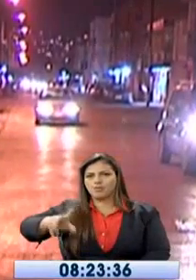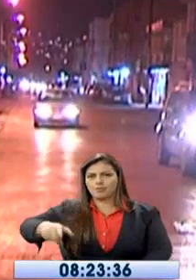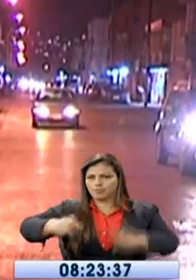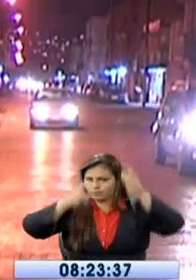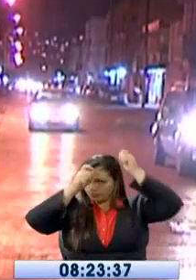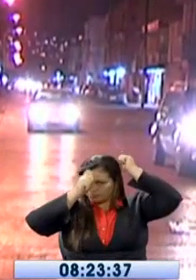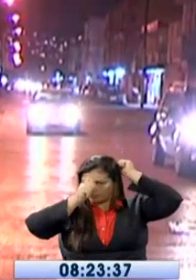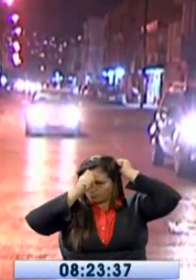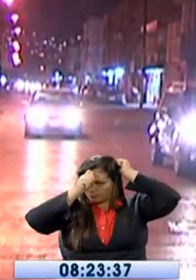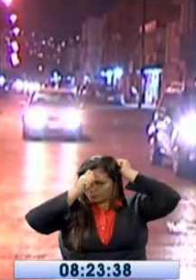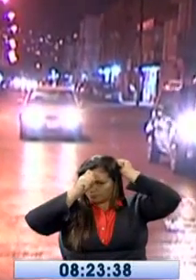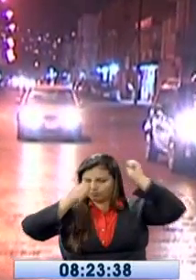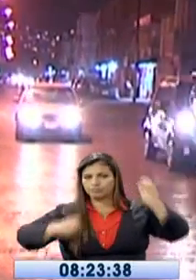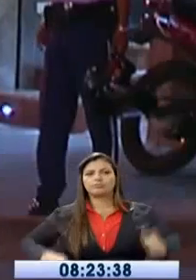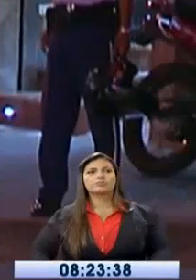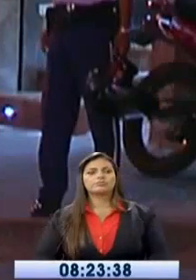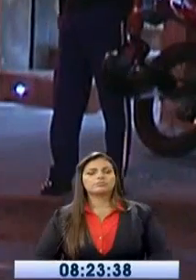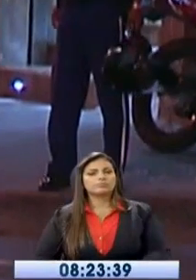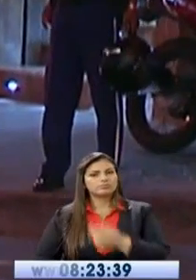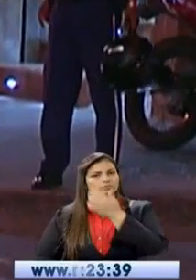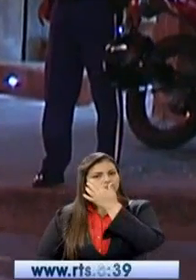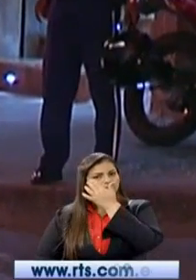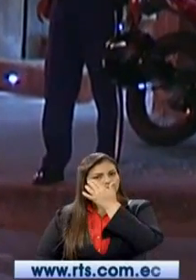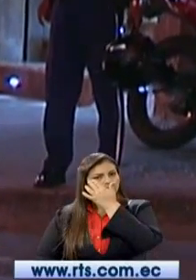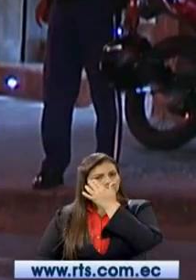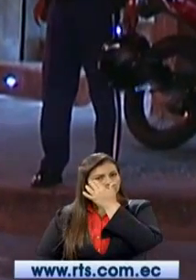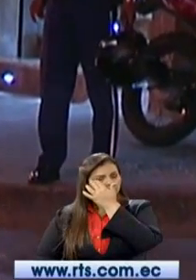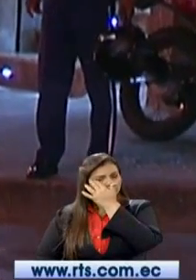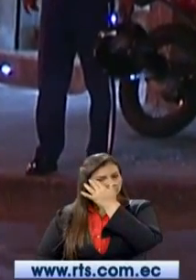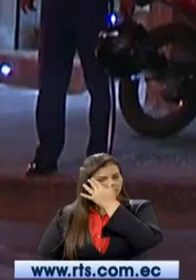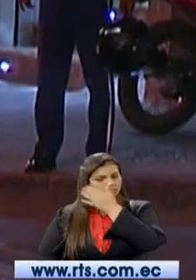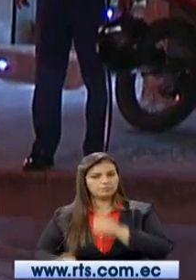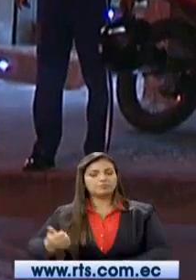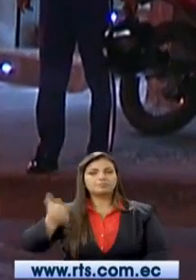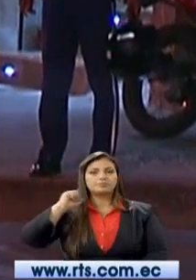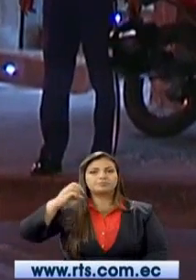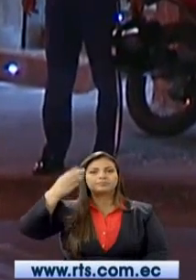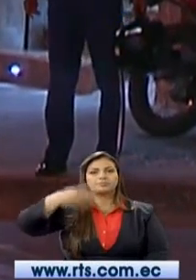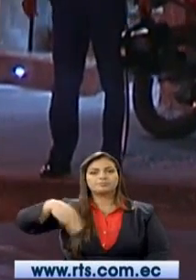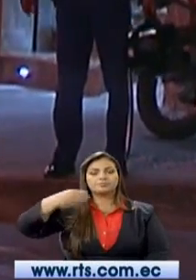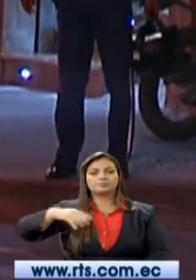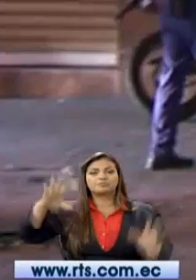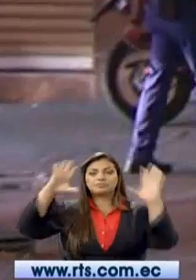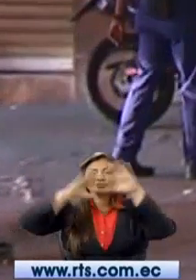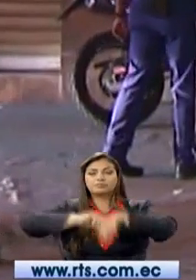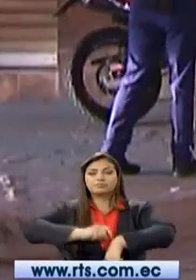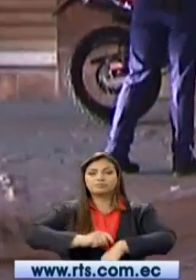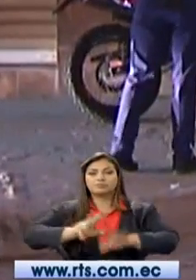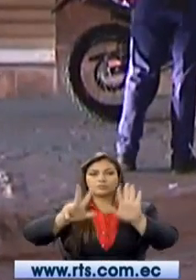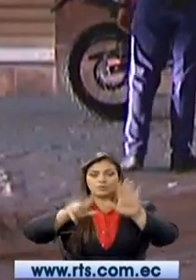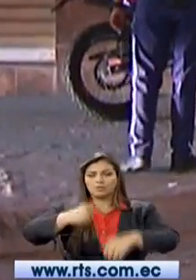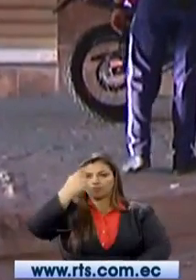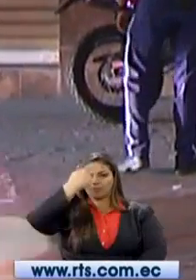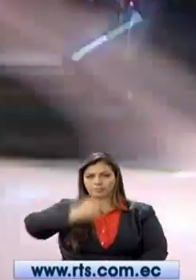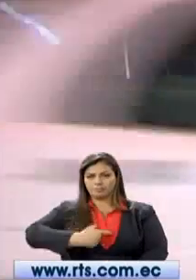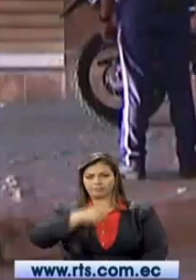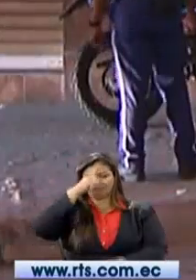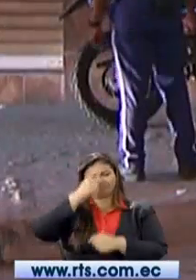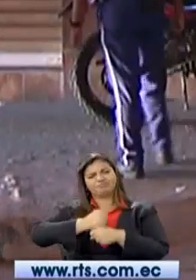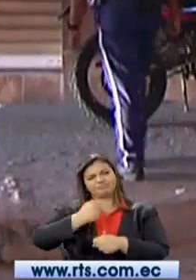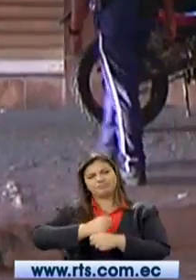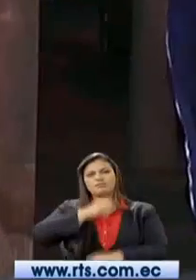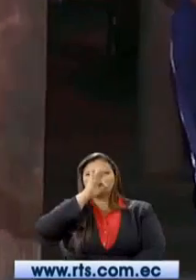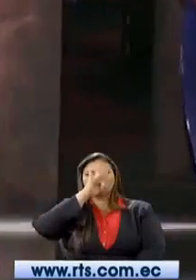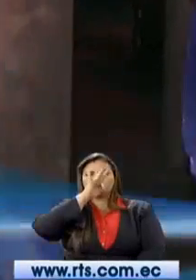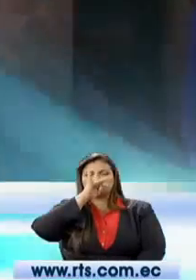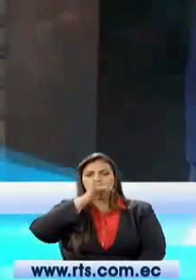Poco antes de las 20 horas de este miércoles, un agente de la ATM que se encontraba en servicio en la avenida Pedro Menéndez fue rodeado por cuatro sujetos